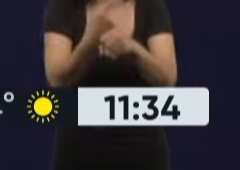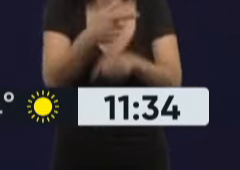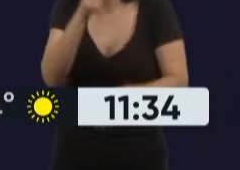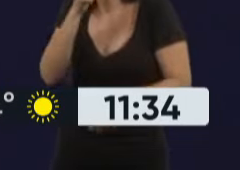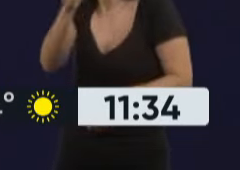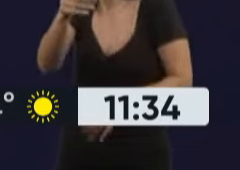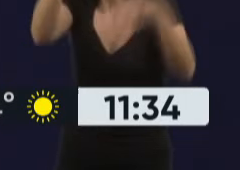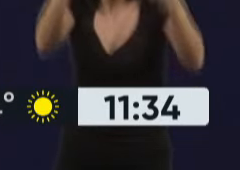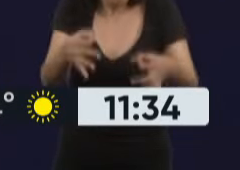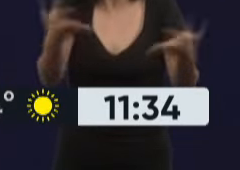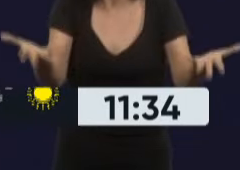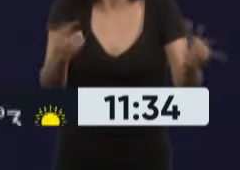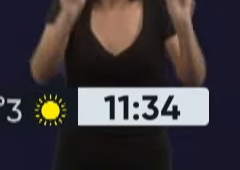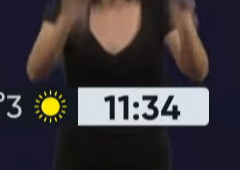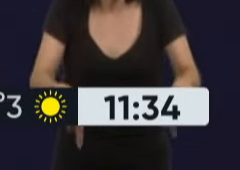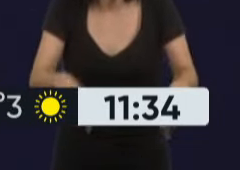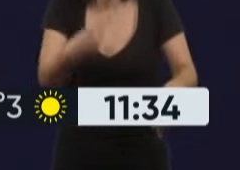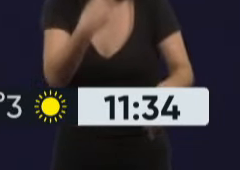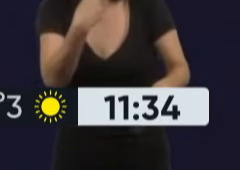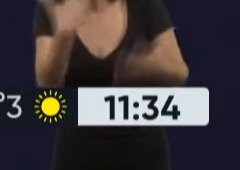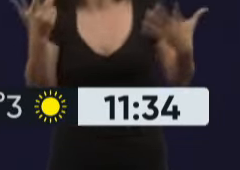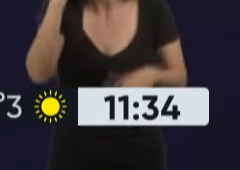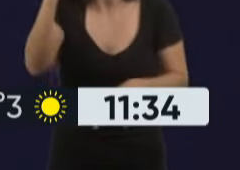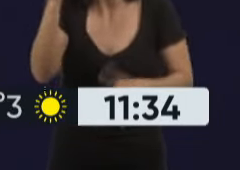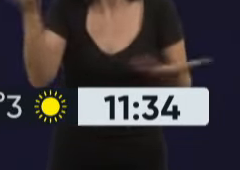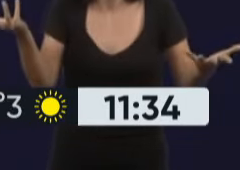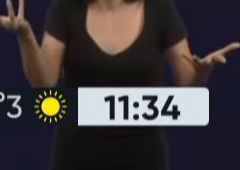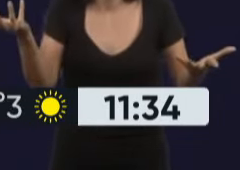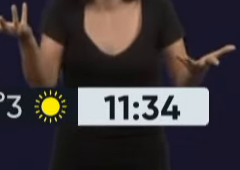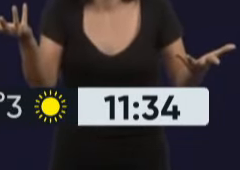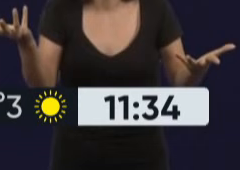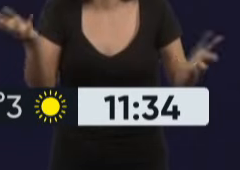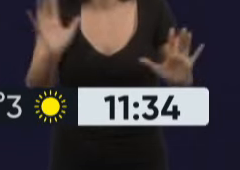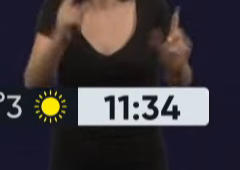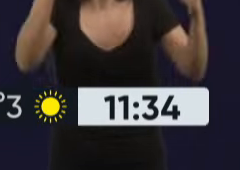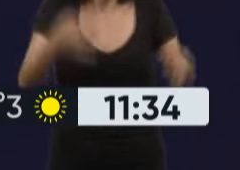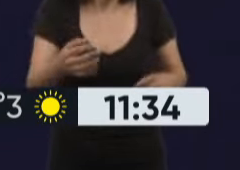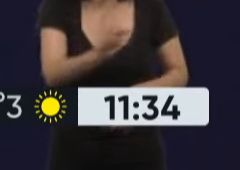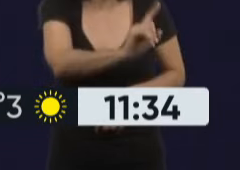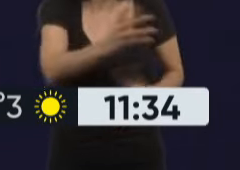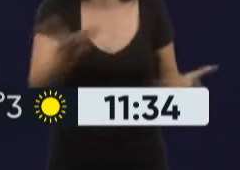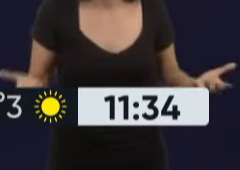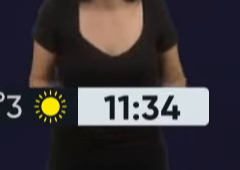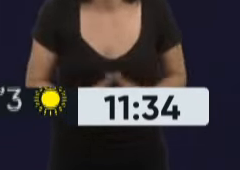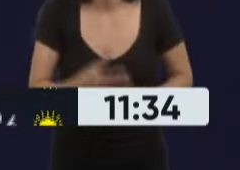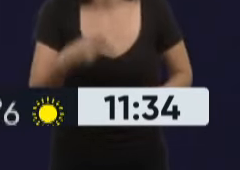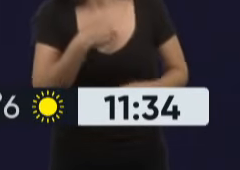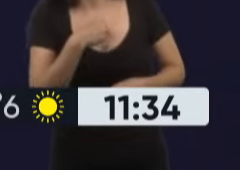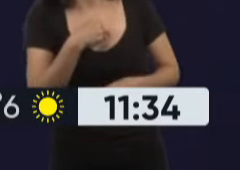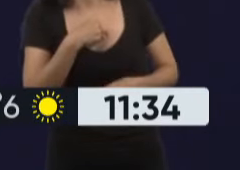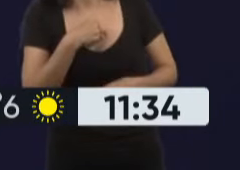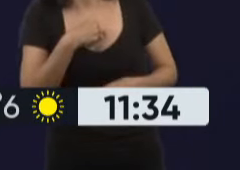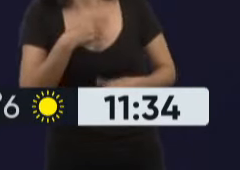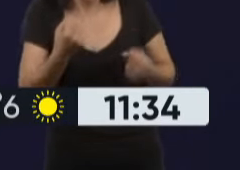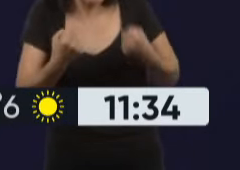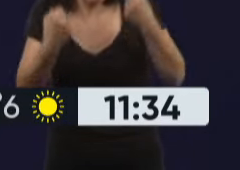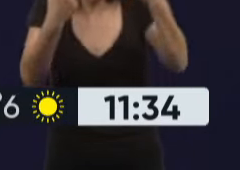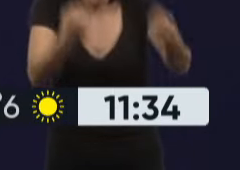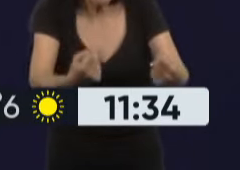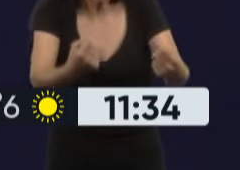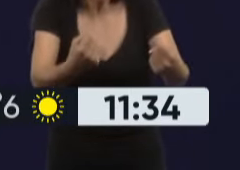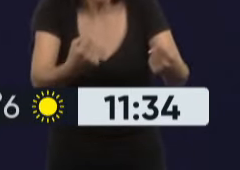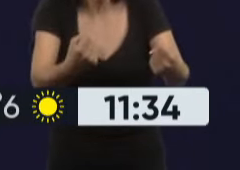números o con algo específico es difícil responderte pero pero no la sensación es que el esfuerzo lo hicimos